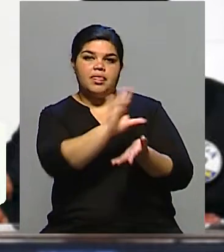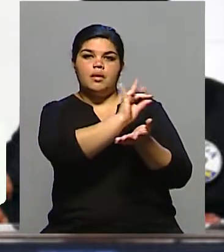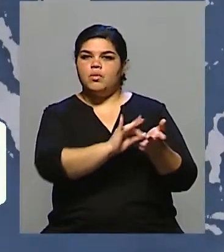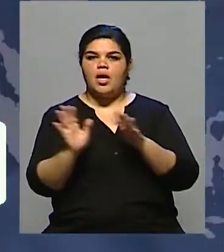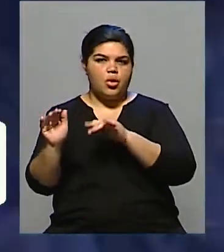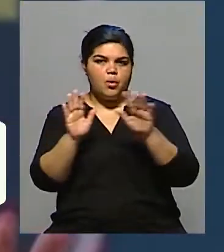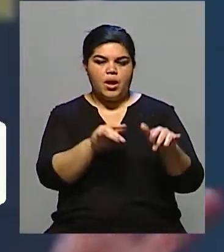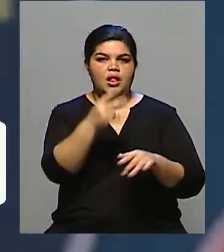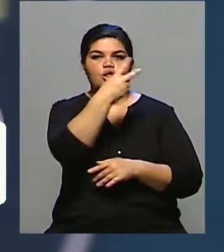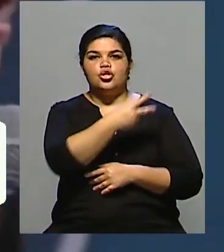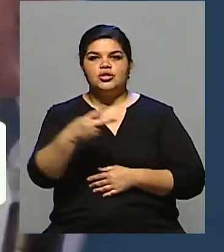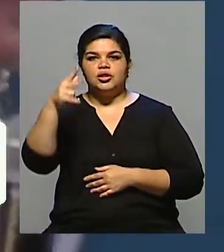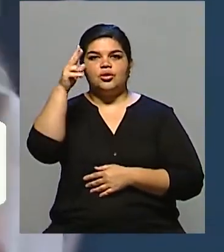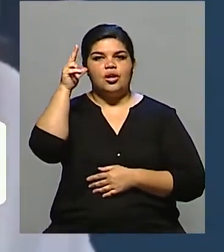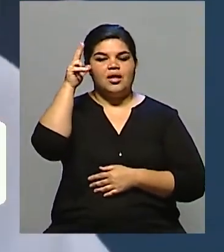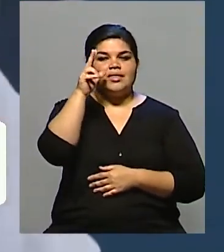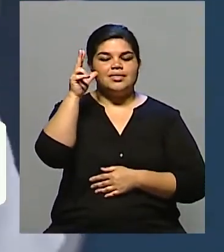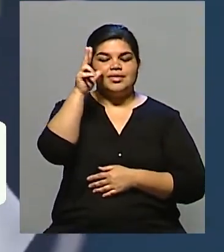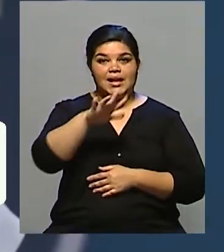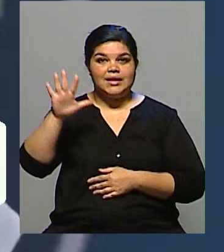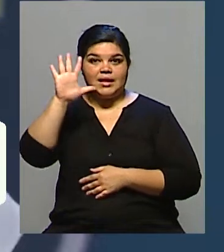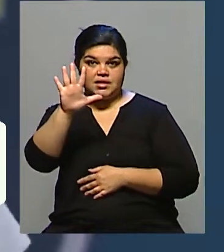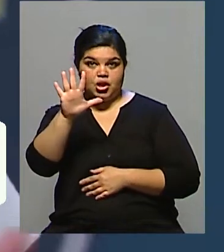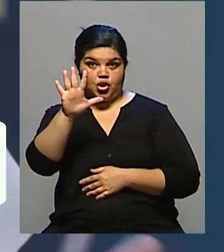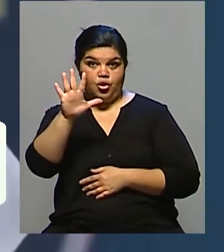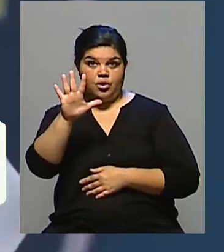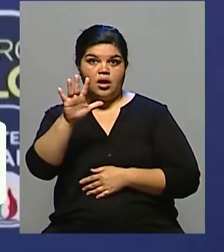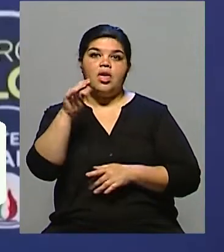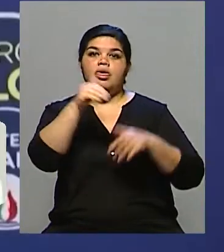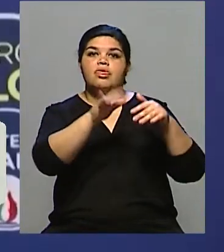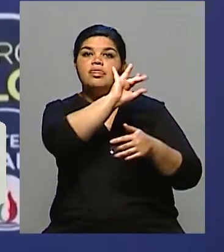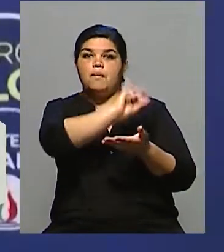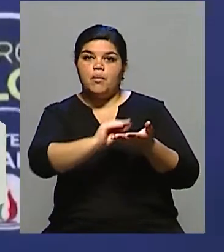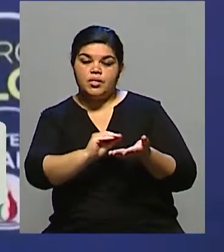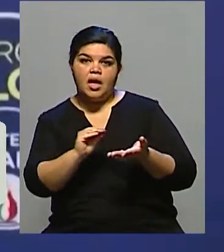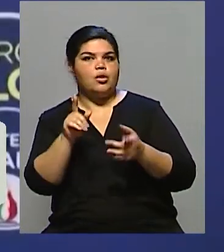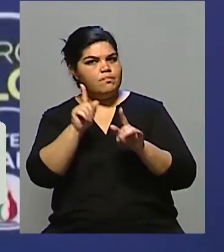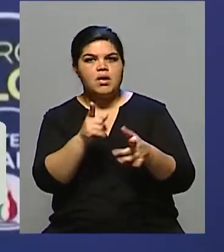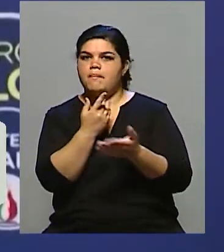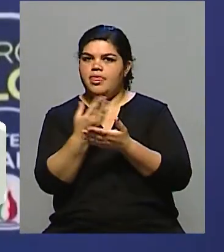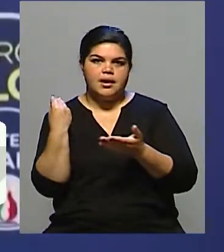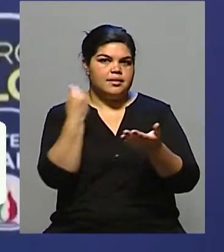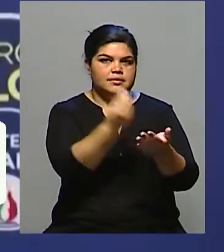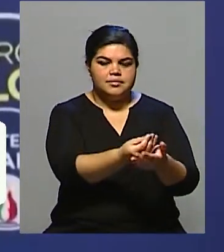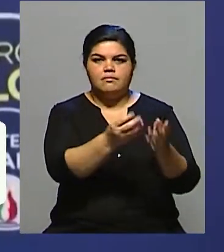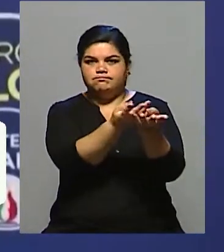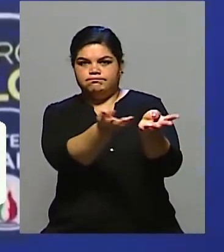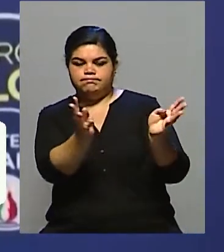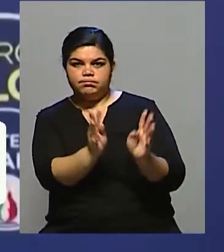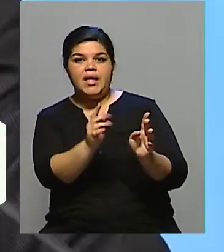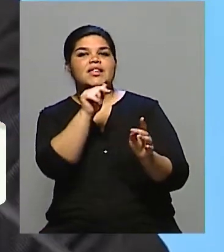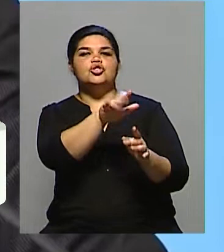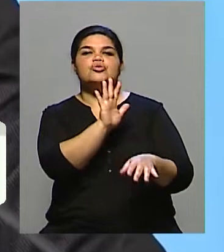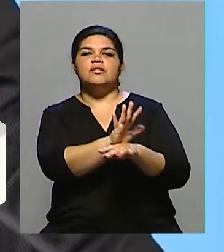Diputados, con 235 diputados de 400. Esto le va a permitir alcanzar la mayoría absoluta. Otro tema importante, obviamente,